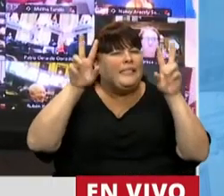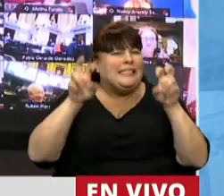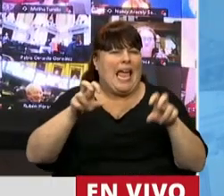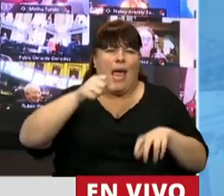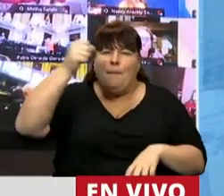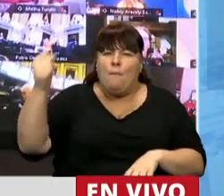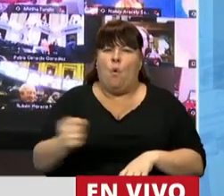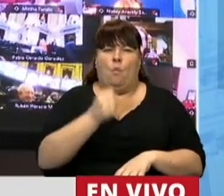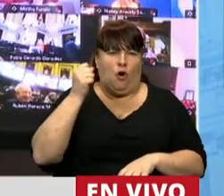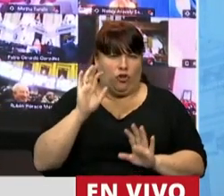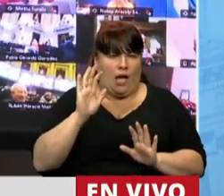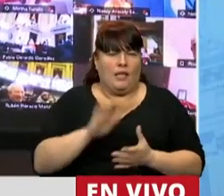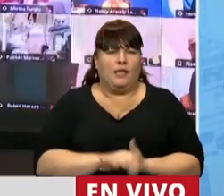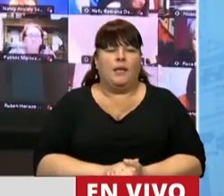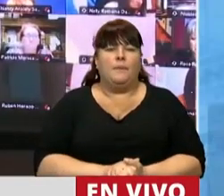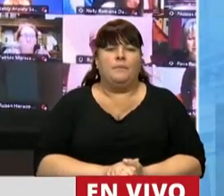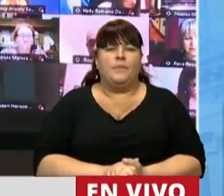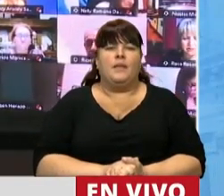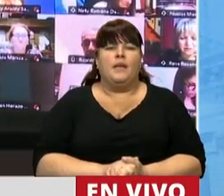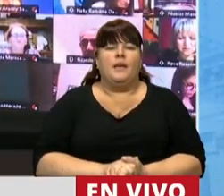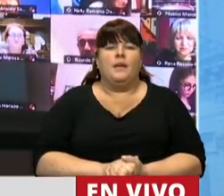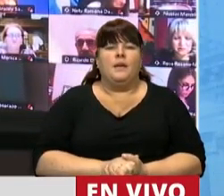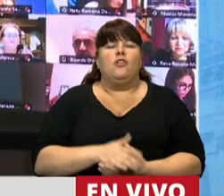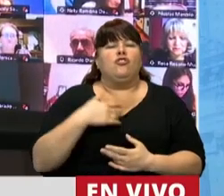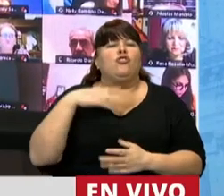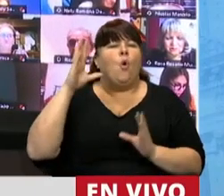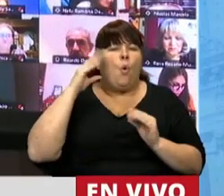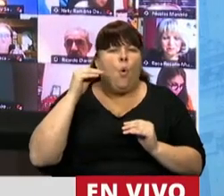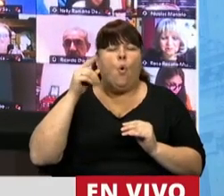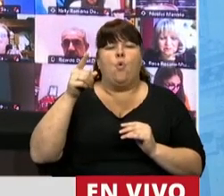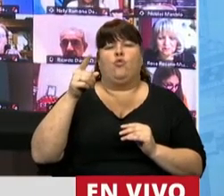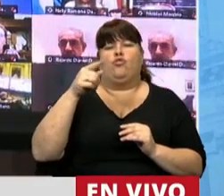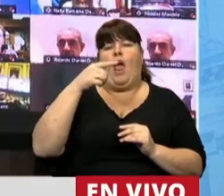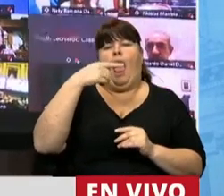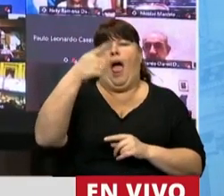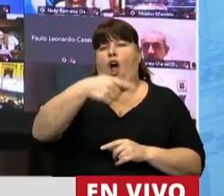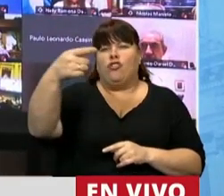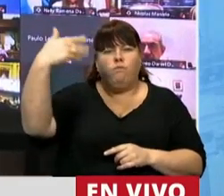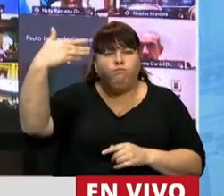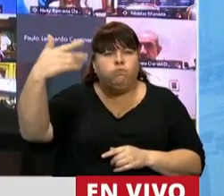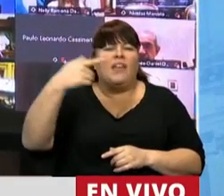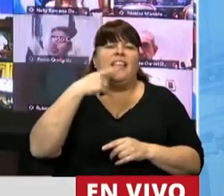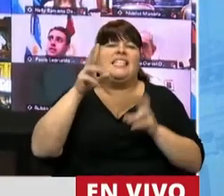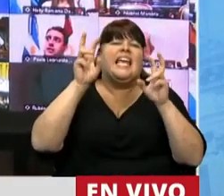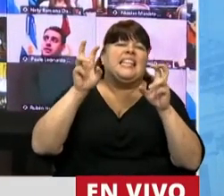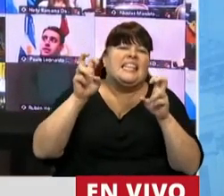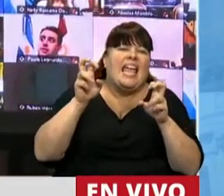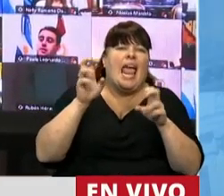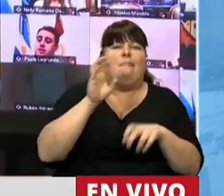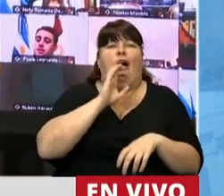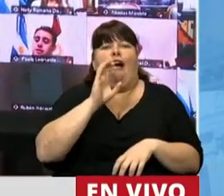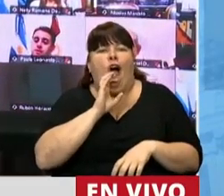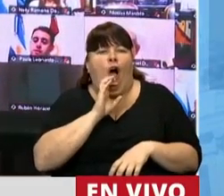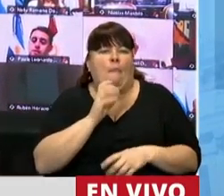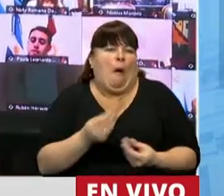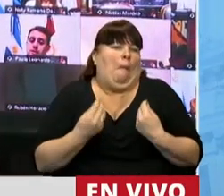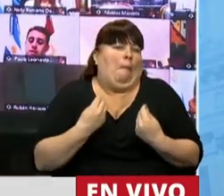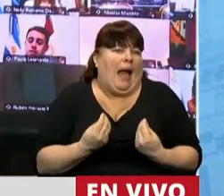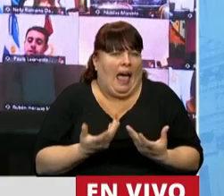suma importancia, más allá de que he escuchado en algunas expresiones hablar de un tema caricaturesco, de para